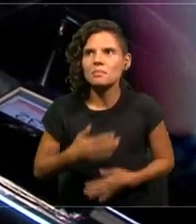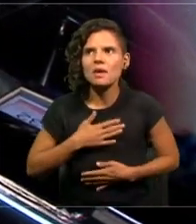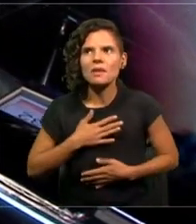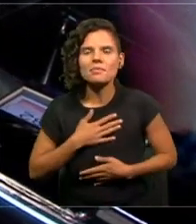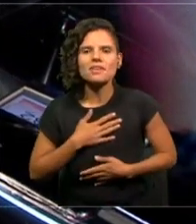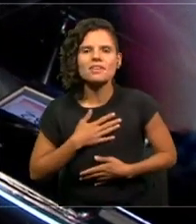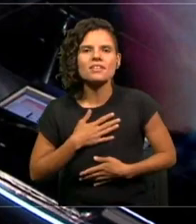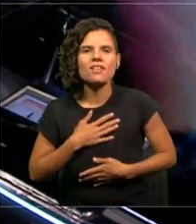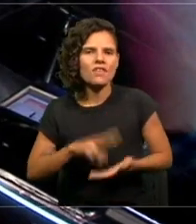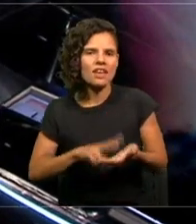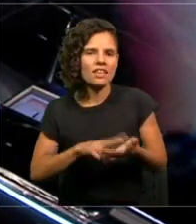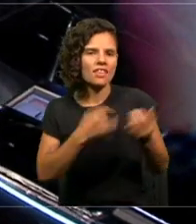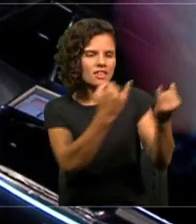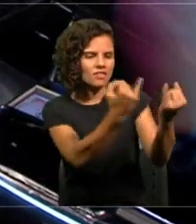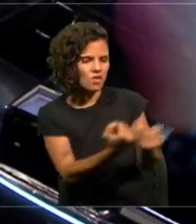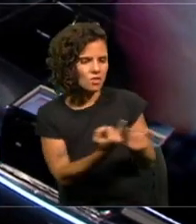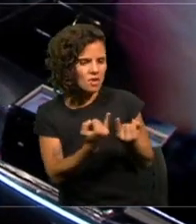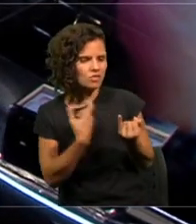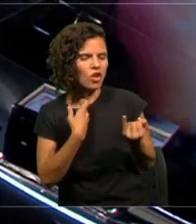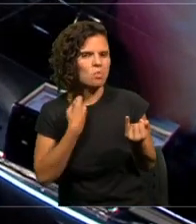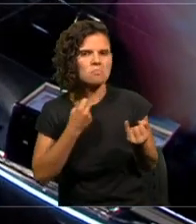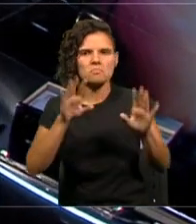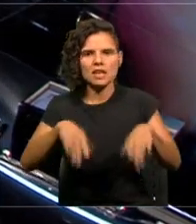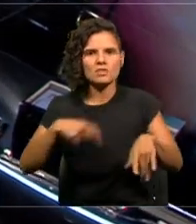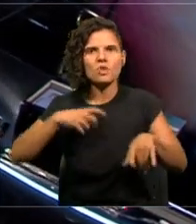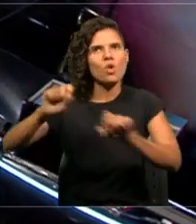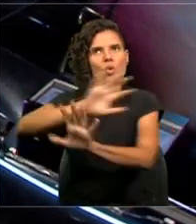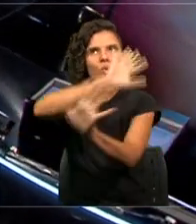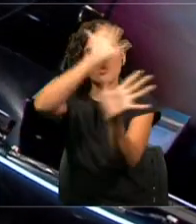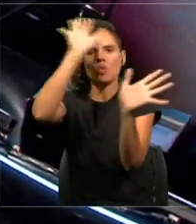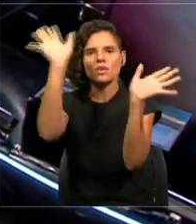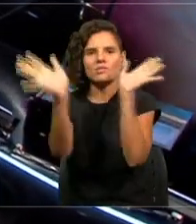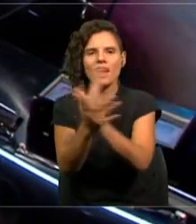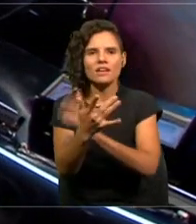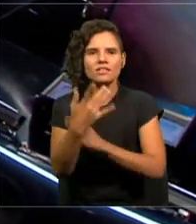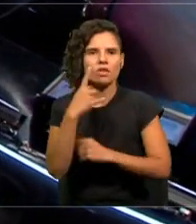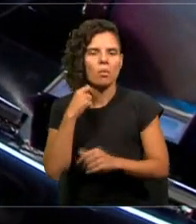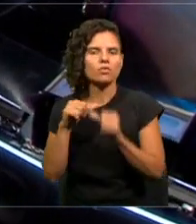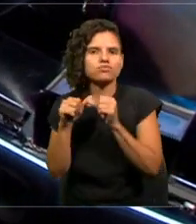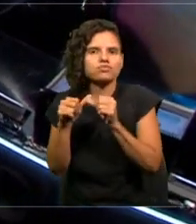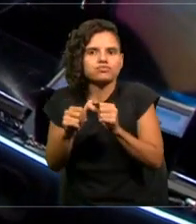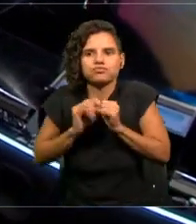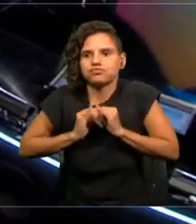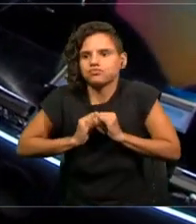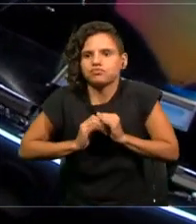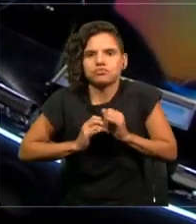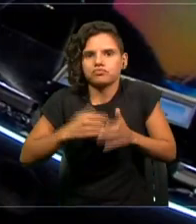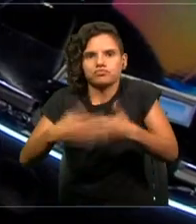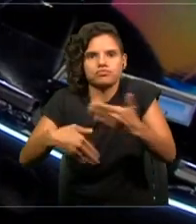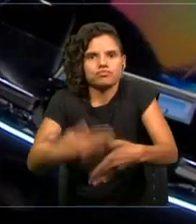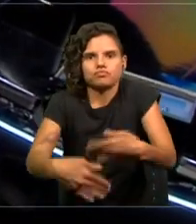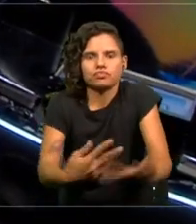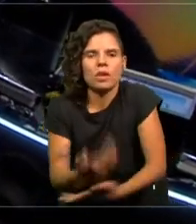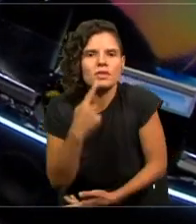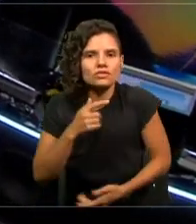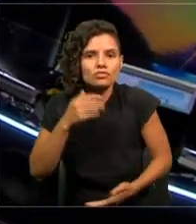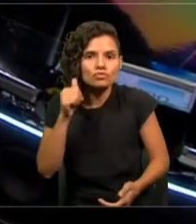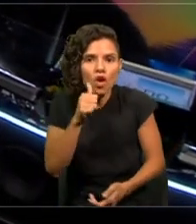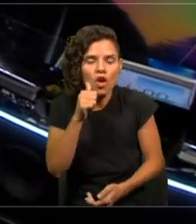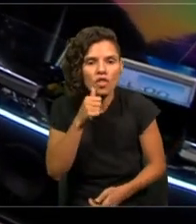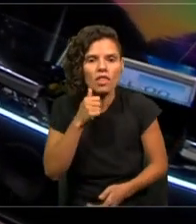son más como el universo que es como infinito porque todos los días producimos muchos datos